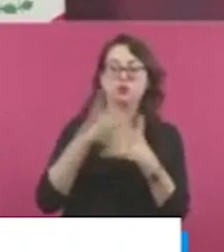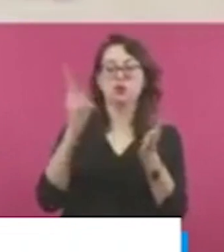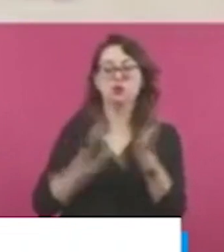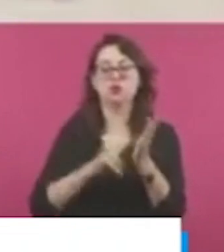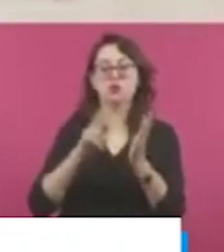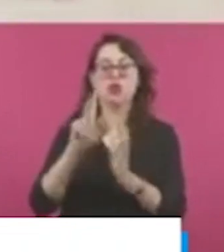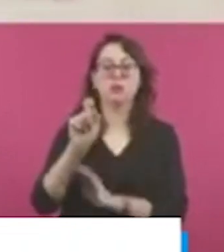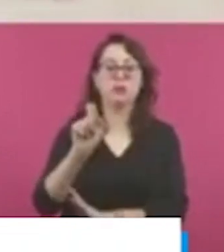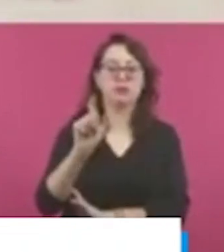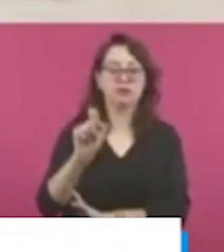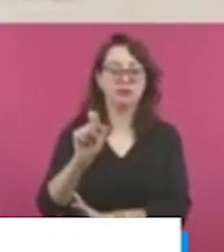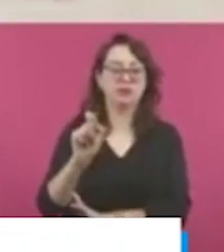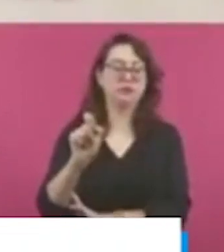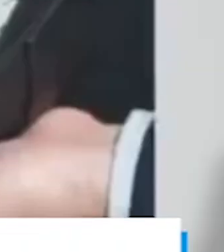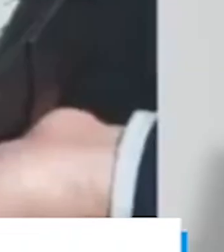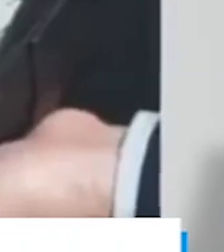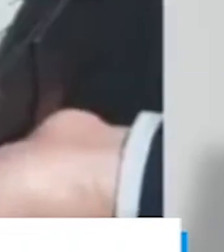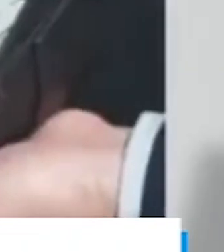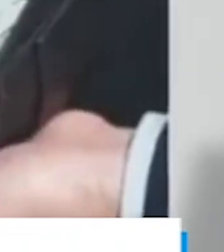que se enferma algún familiar,